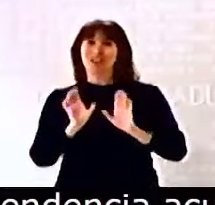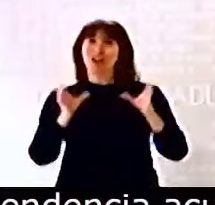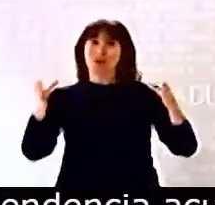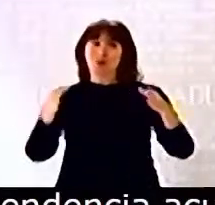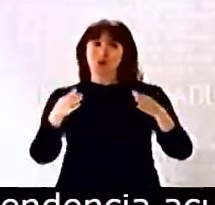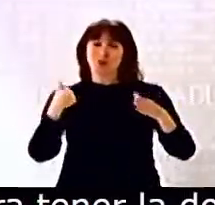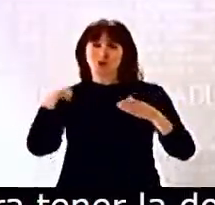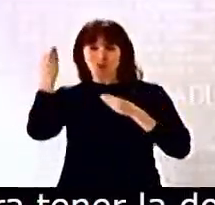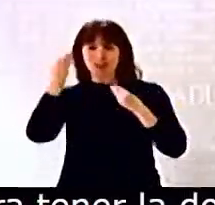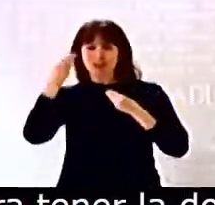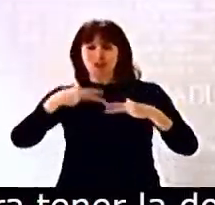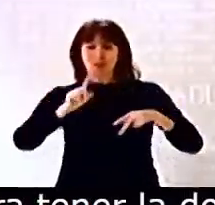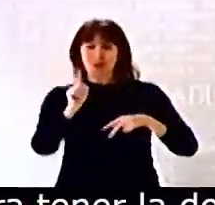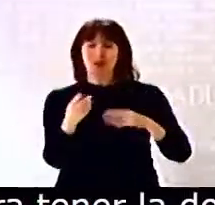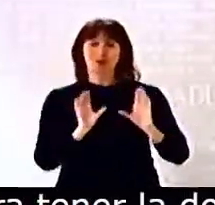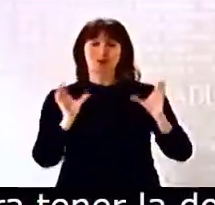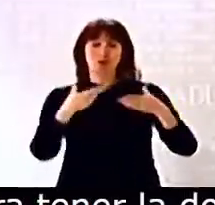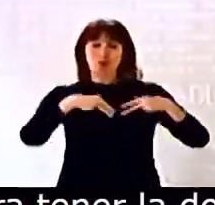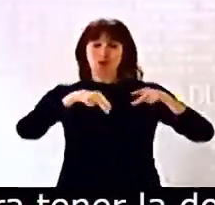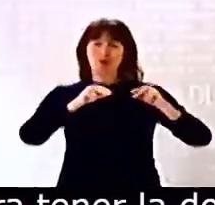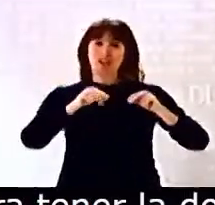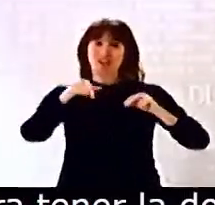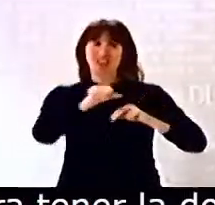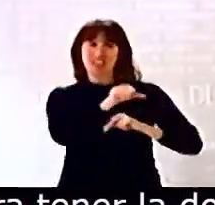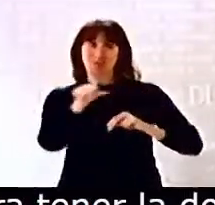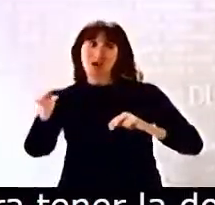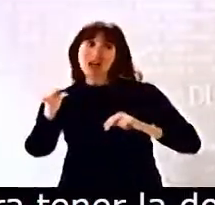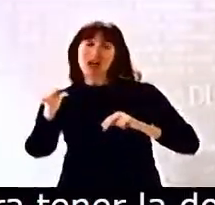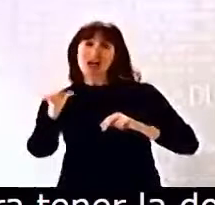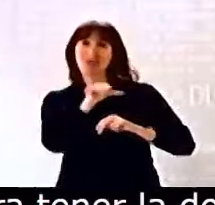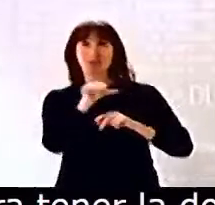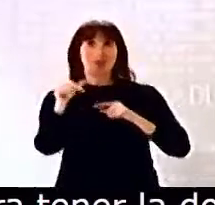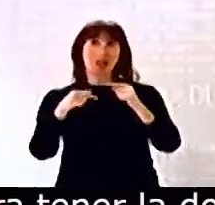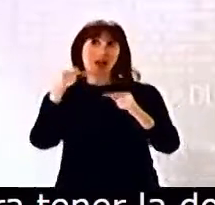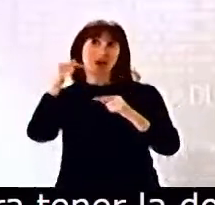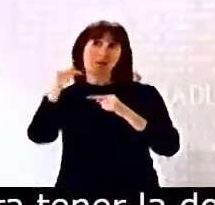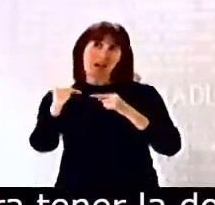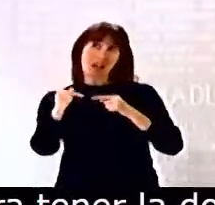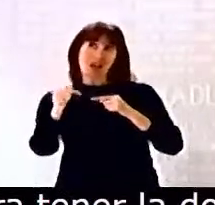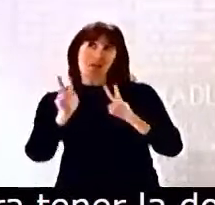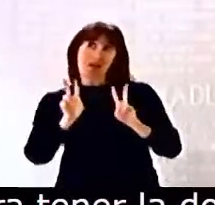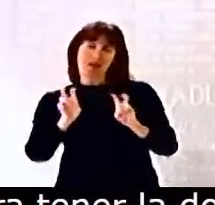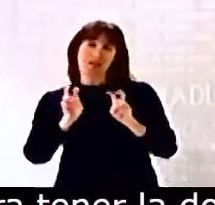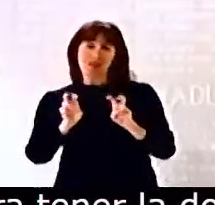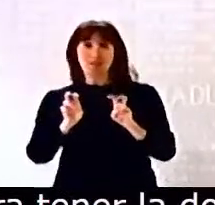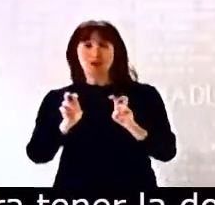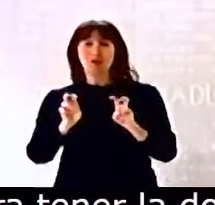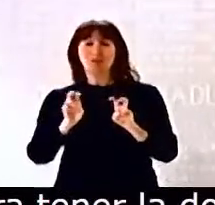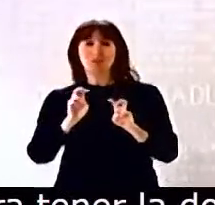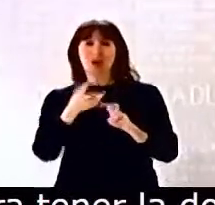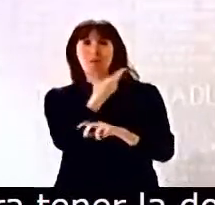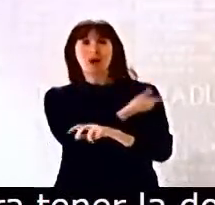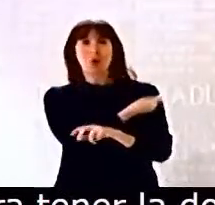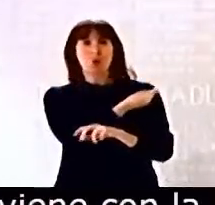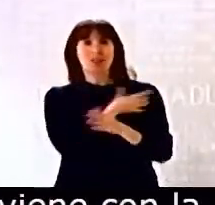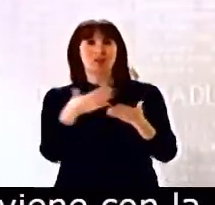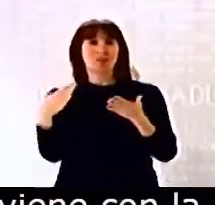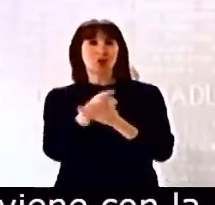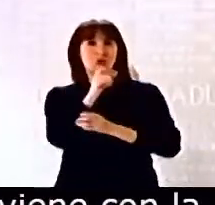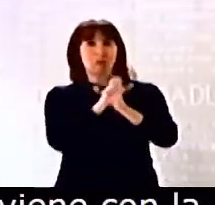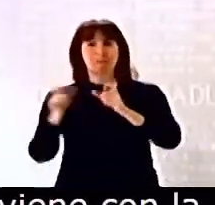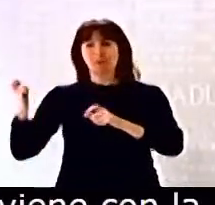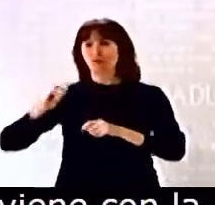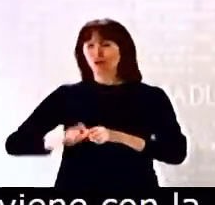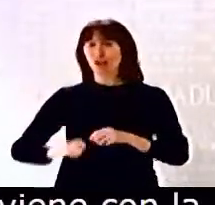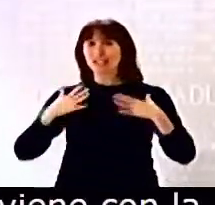que terminaremos entre esta semana y el principio de la semana que viene, con la vacunación a todo el personal